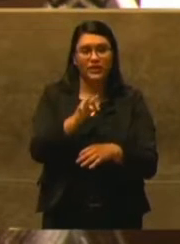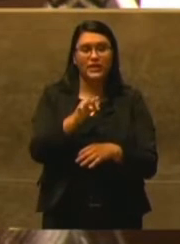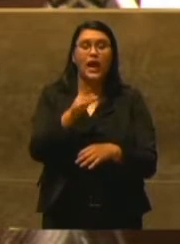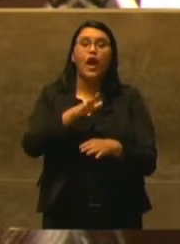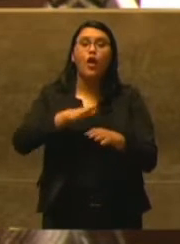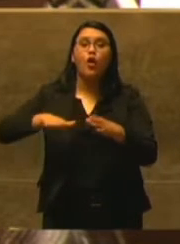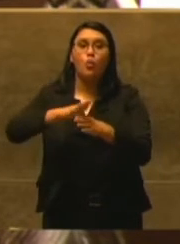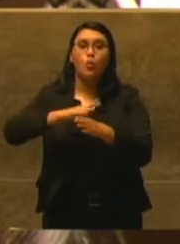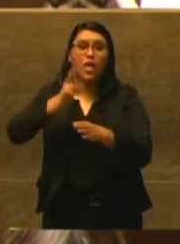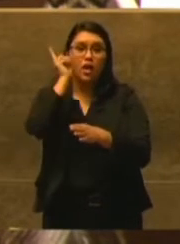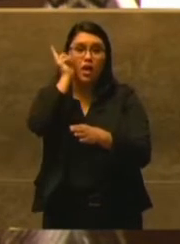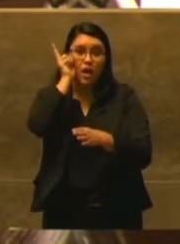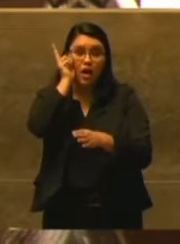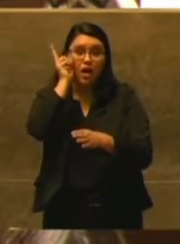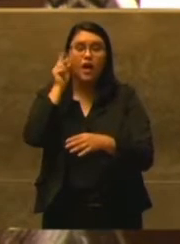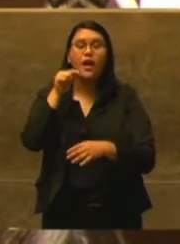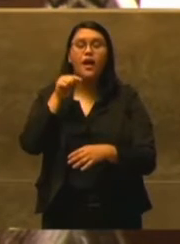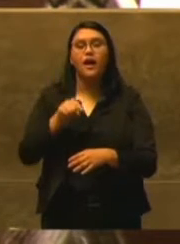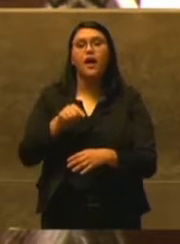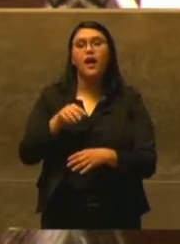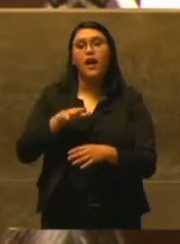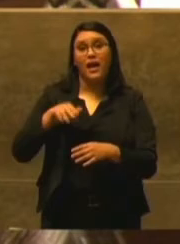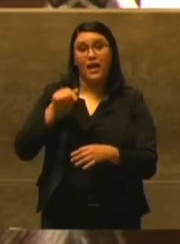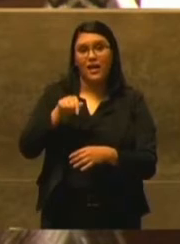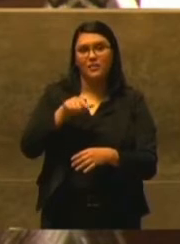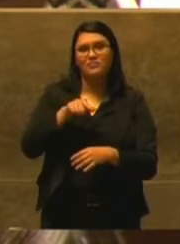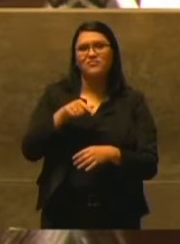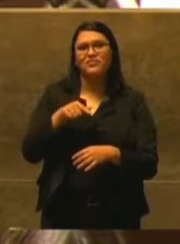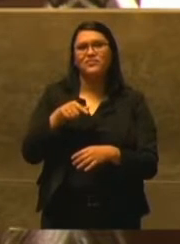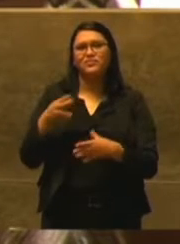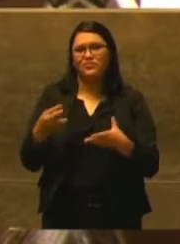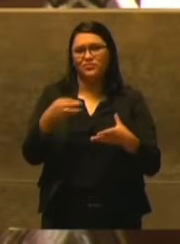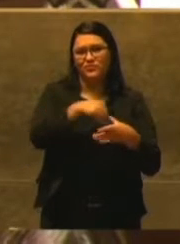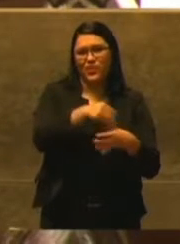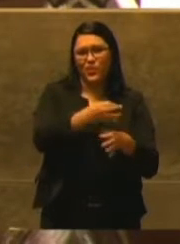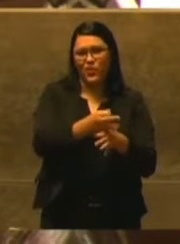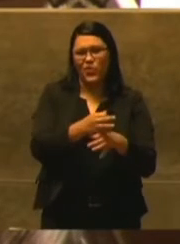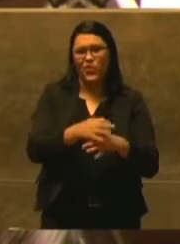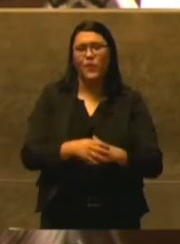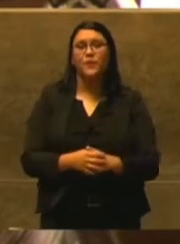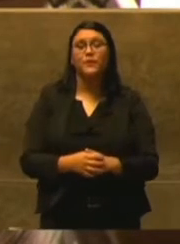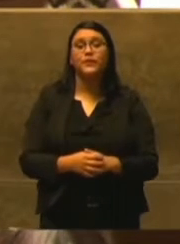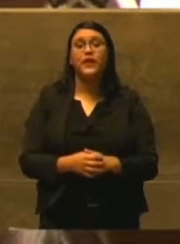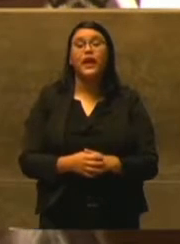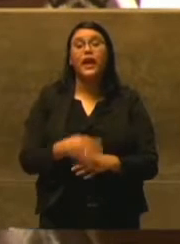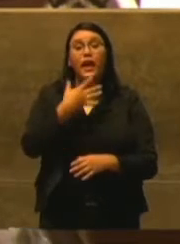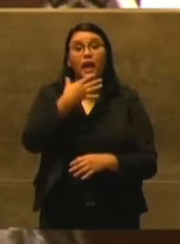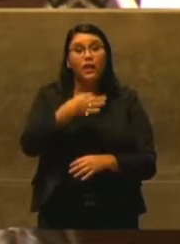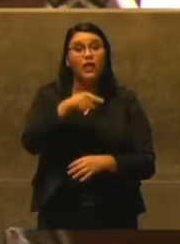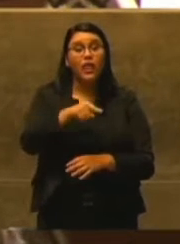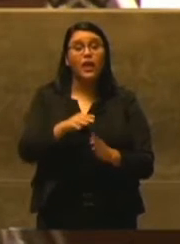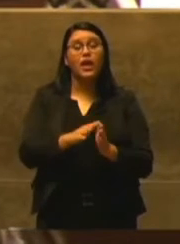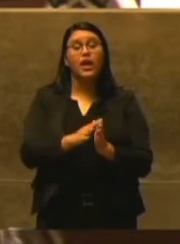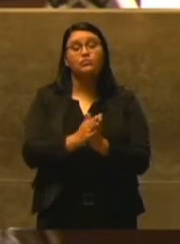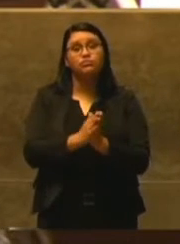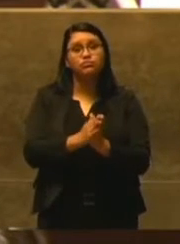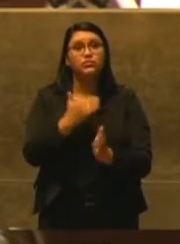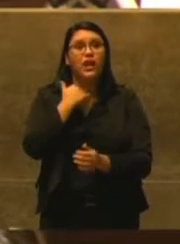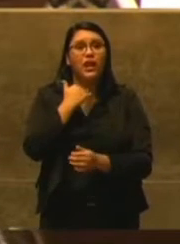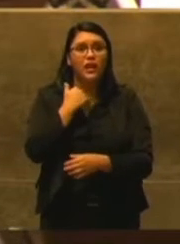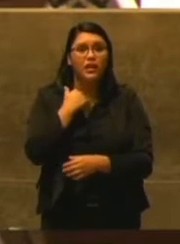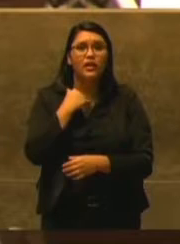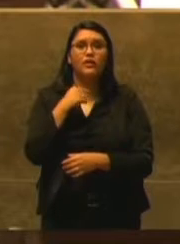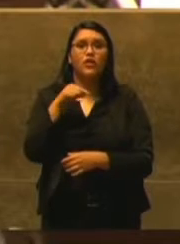Envía Guavirá-Potú. Y la verdad que detrás de este libro hay mucho